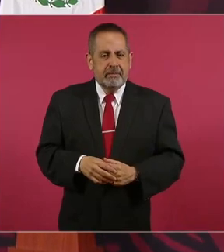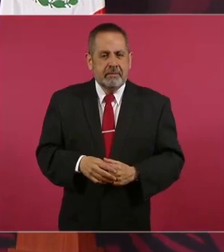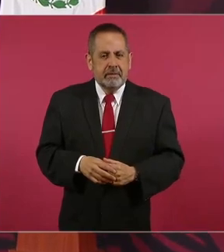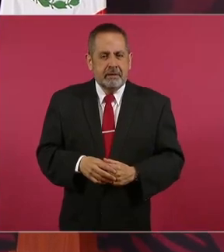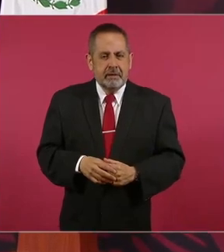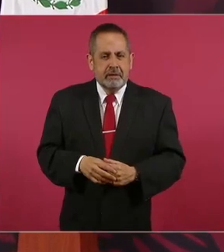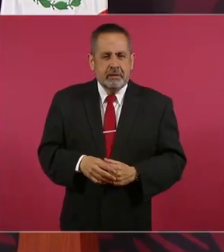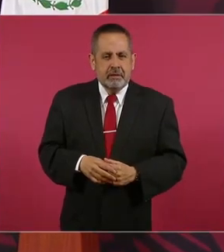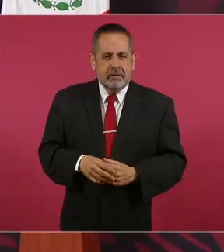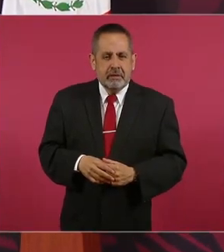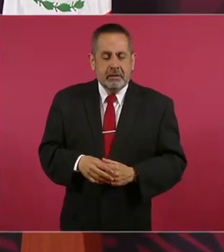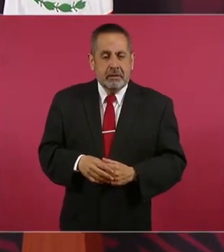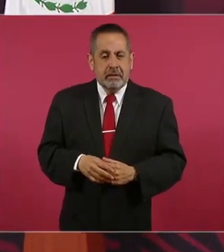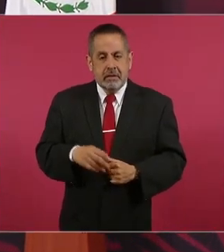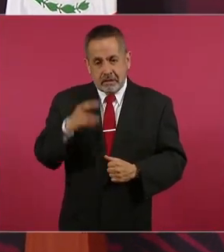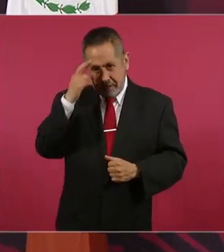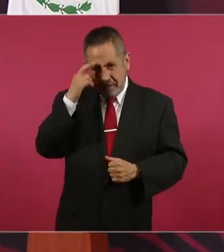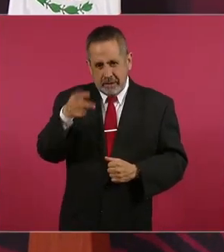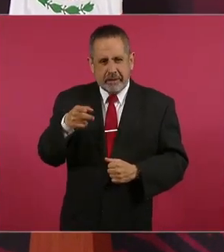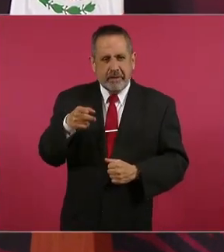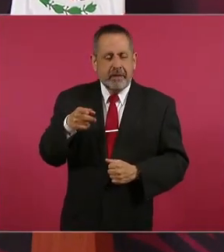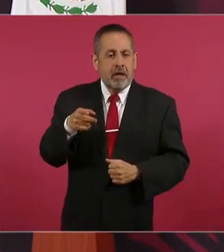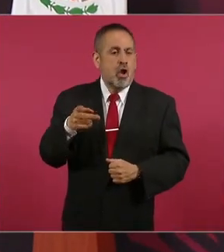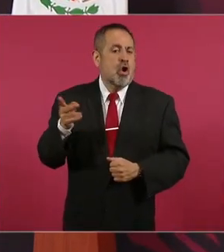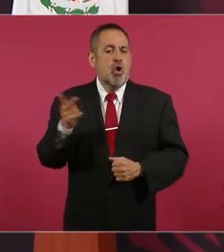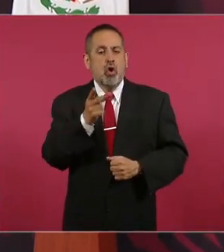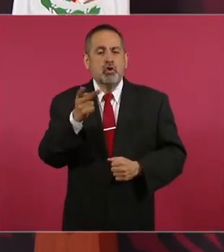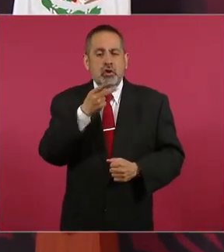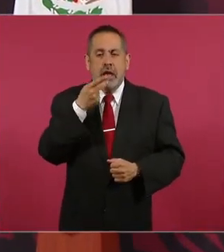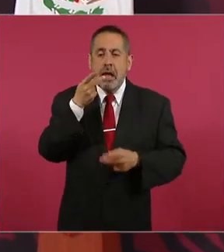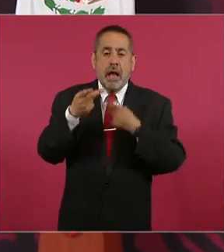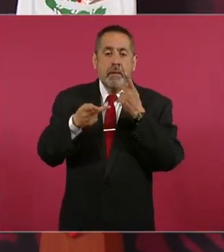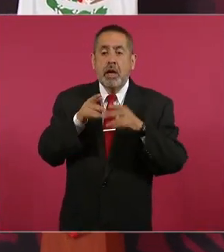el archivo de la migración,